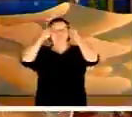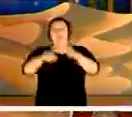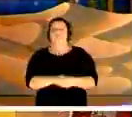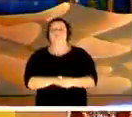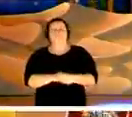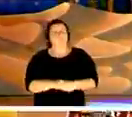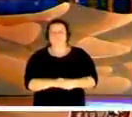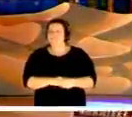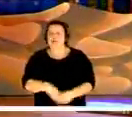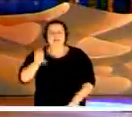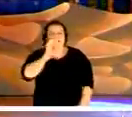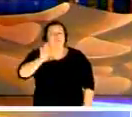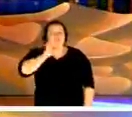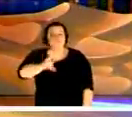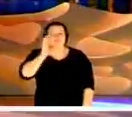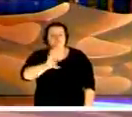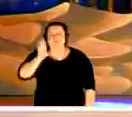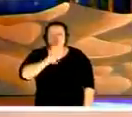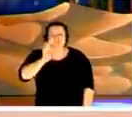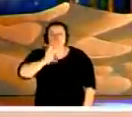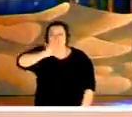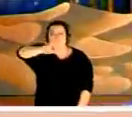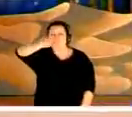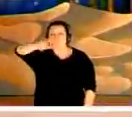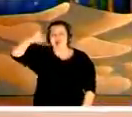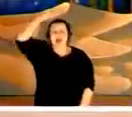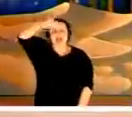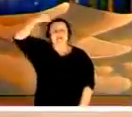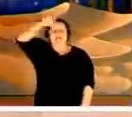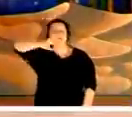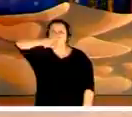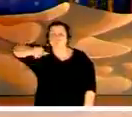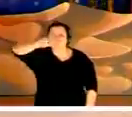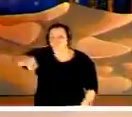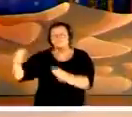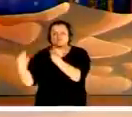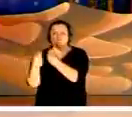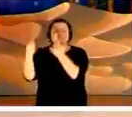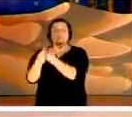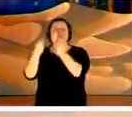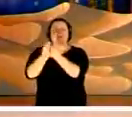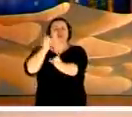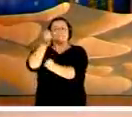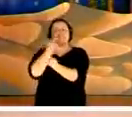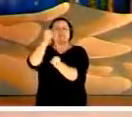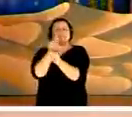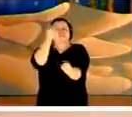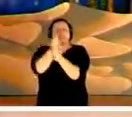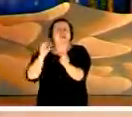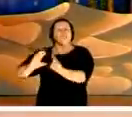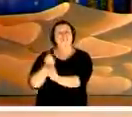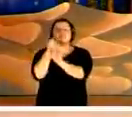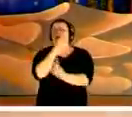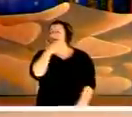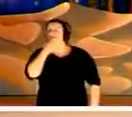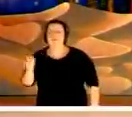corrupciones, Alibaba con sus ladrones, y para buscar un trabajo uno lo tiene nada fácil, y a